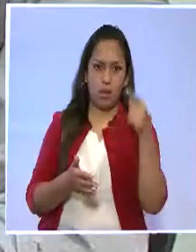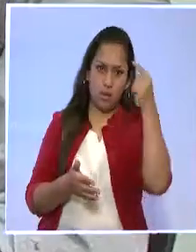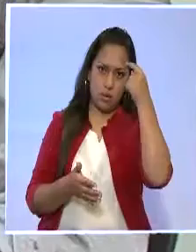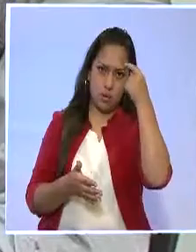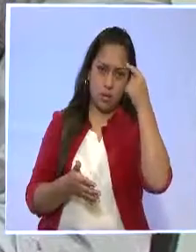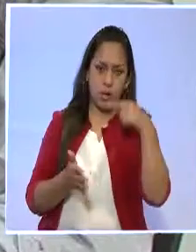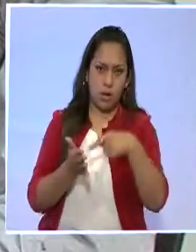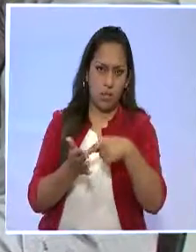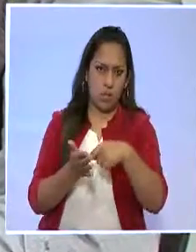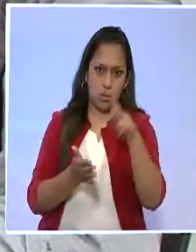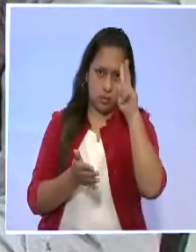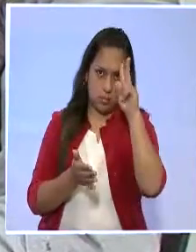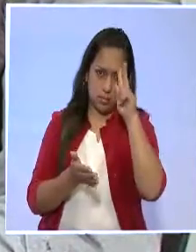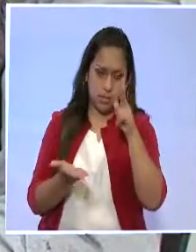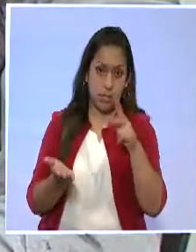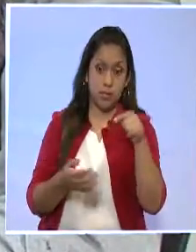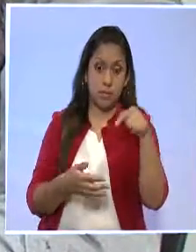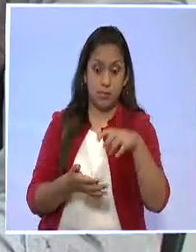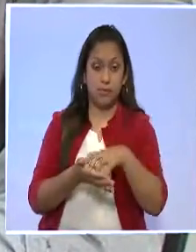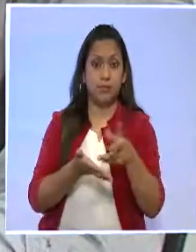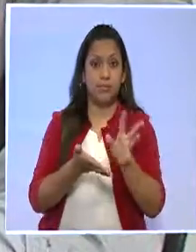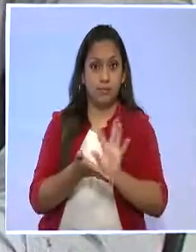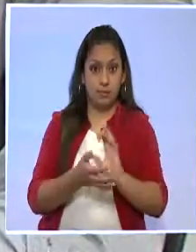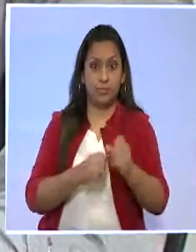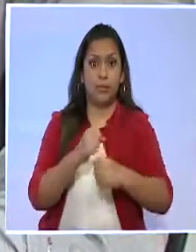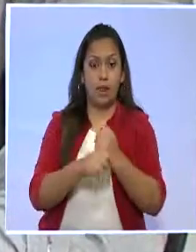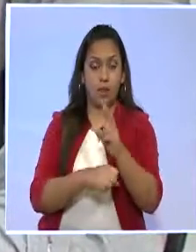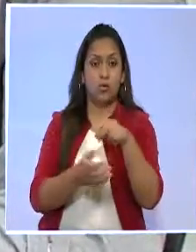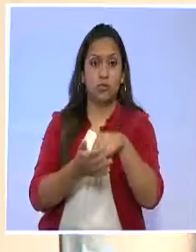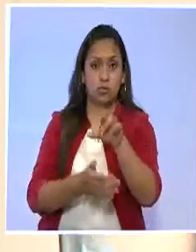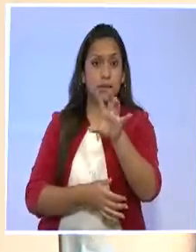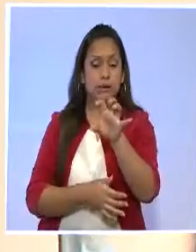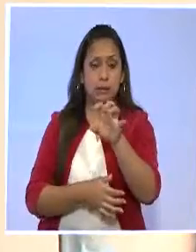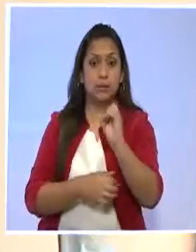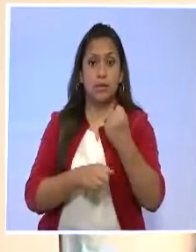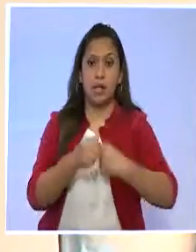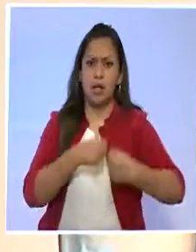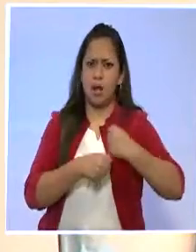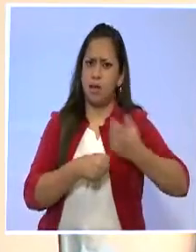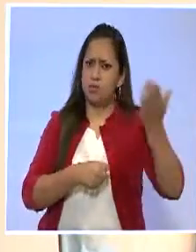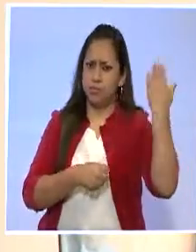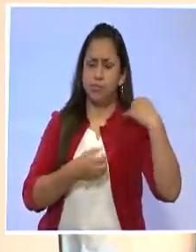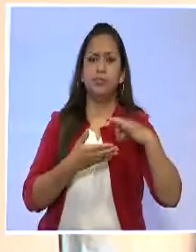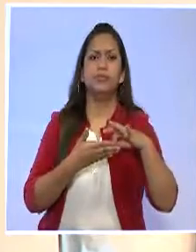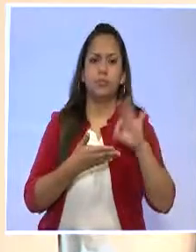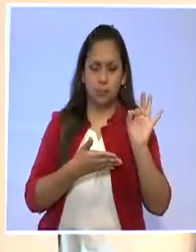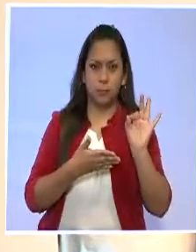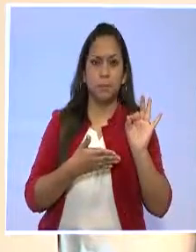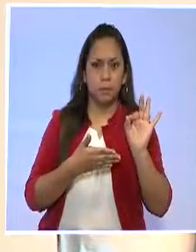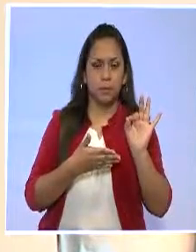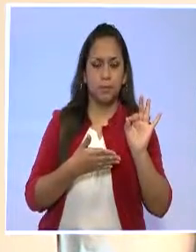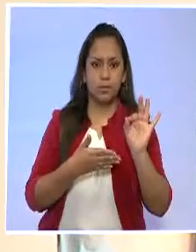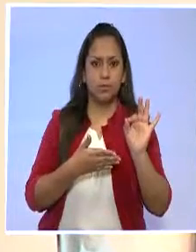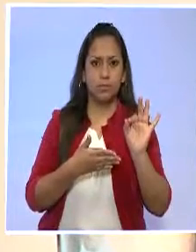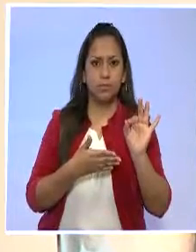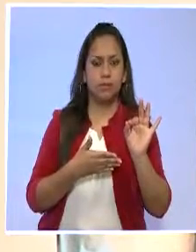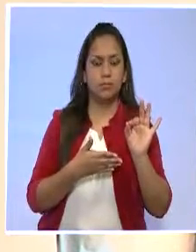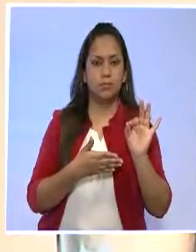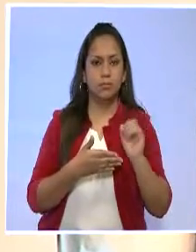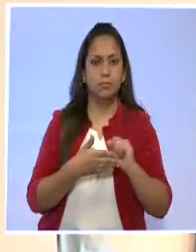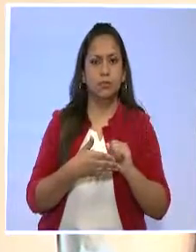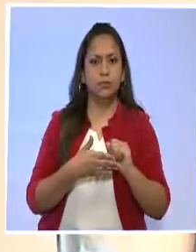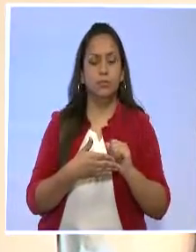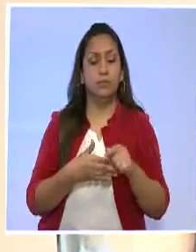ecuatoriano en 2015 y el año anterior también la aprobamos recordemos que eso generó también